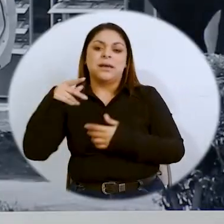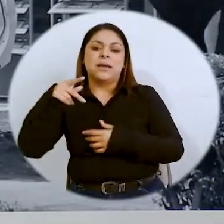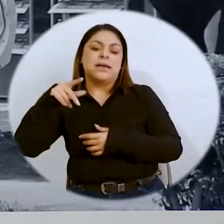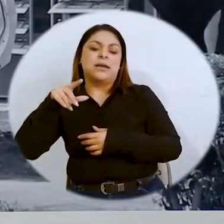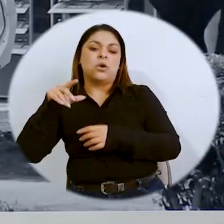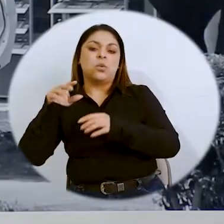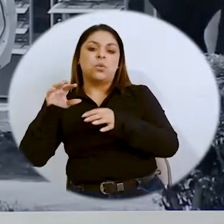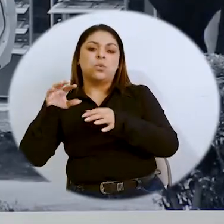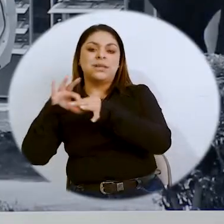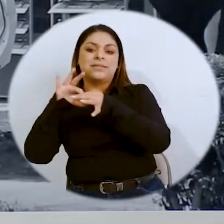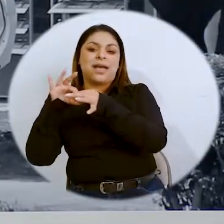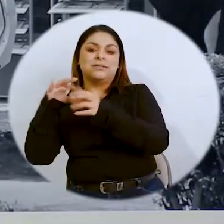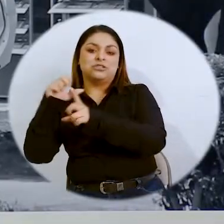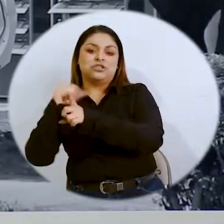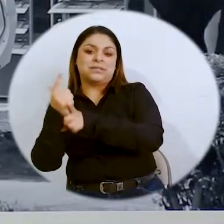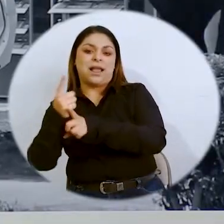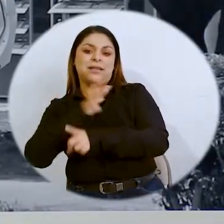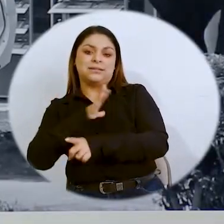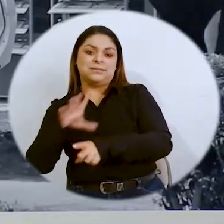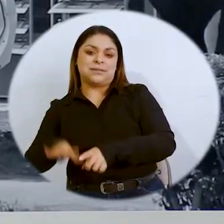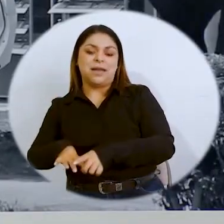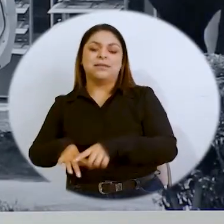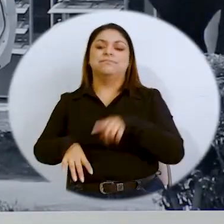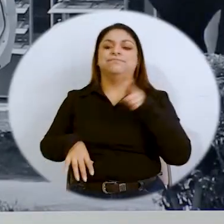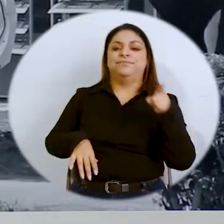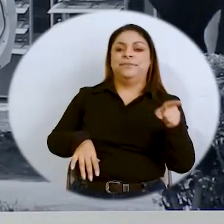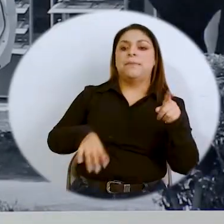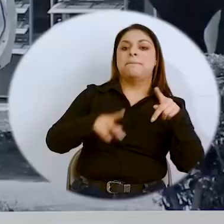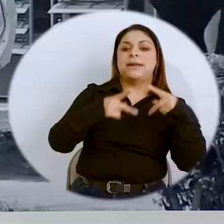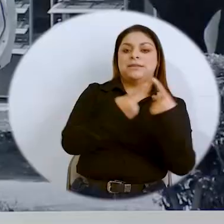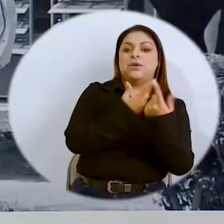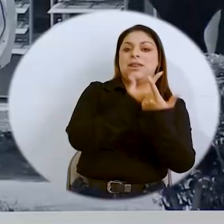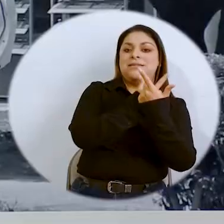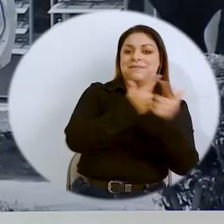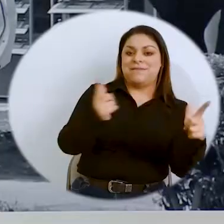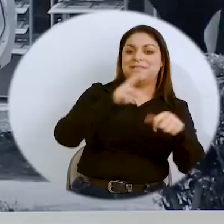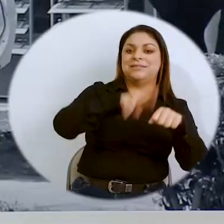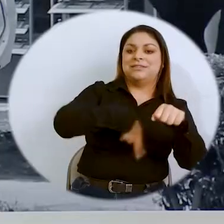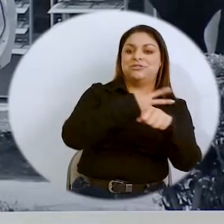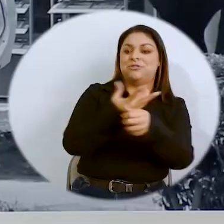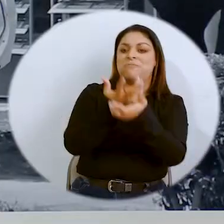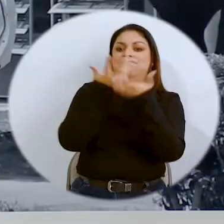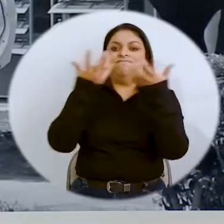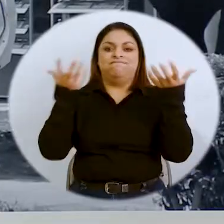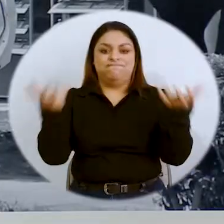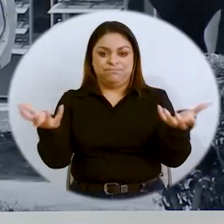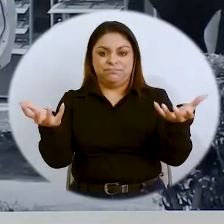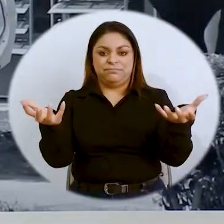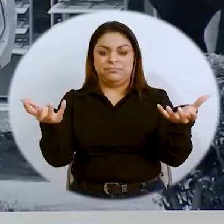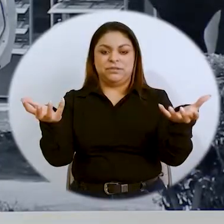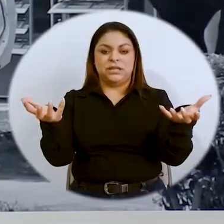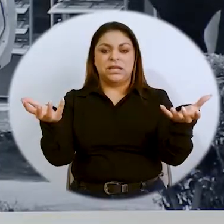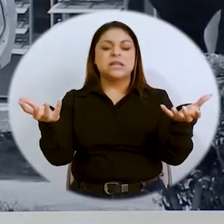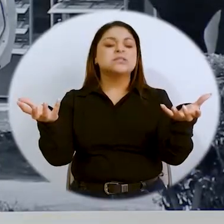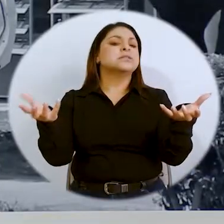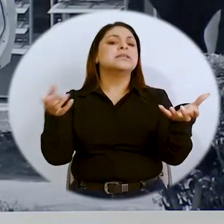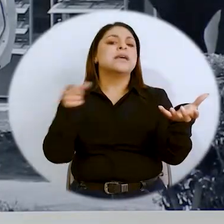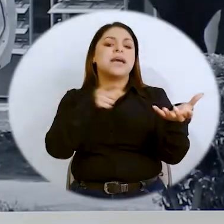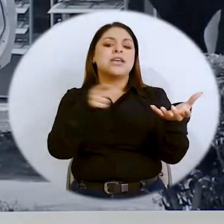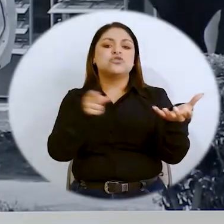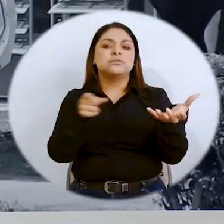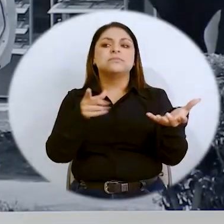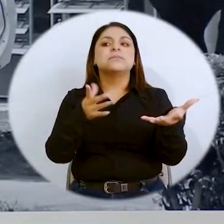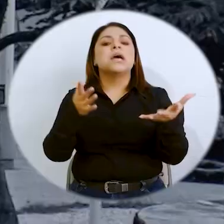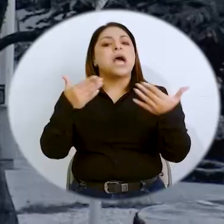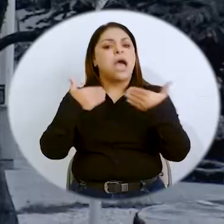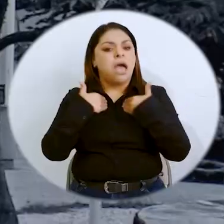la Unidad y Liberación, habían en general como 1,3 iniciativas de diálogo social